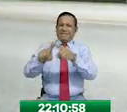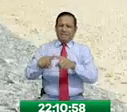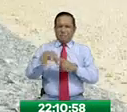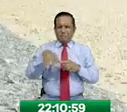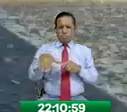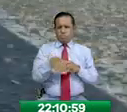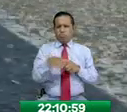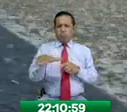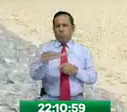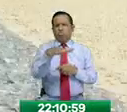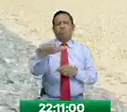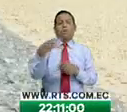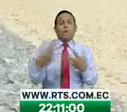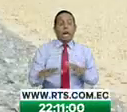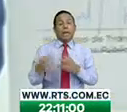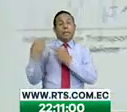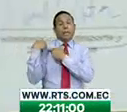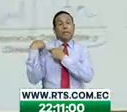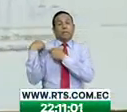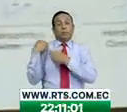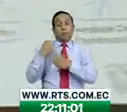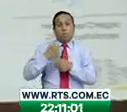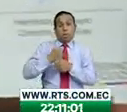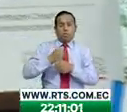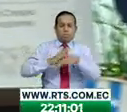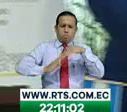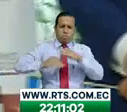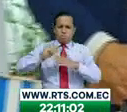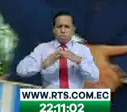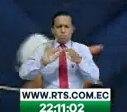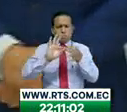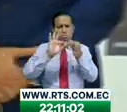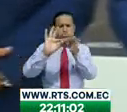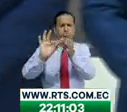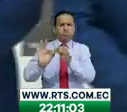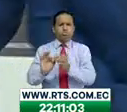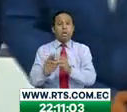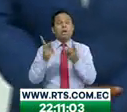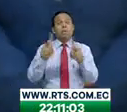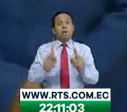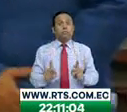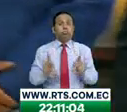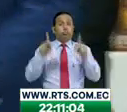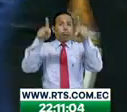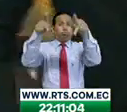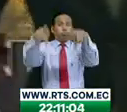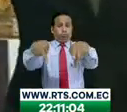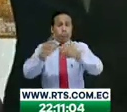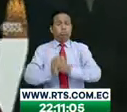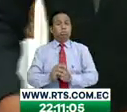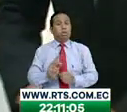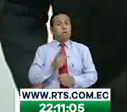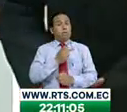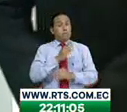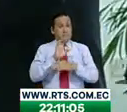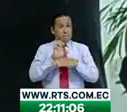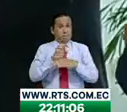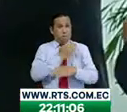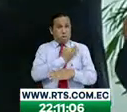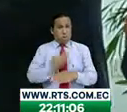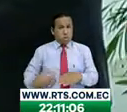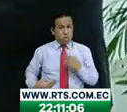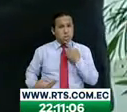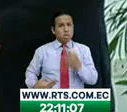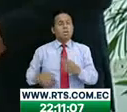de delegación al sector privado que incluye la construcción de un paso lateral en Naranjal. A decir del primer mandatario, mejorará el transporte